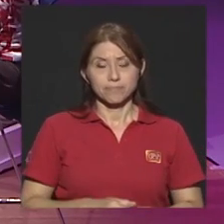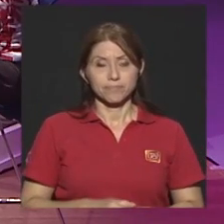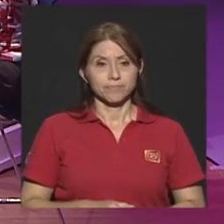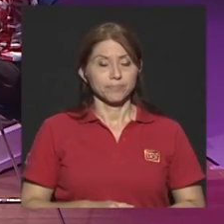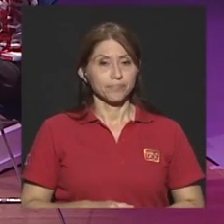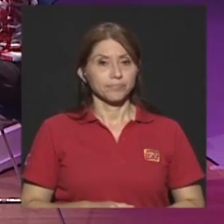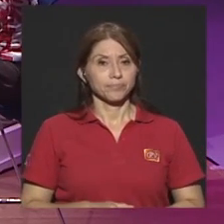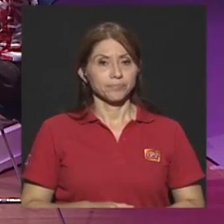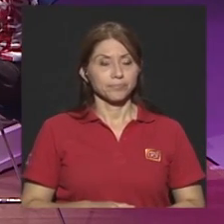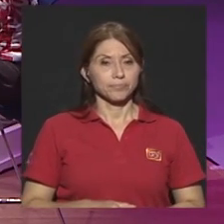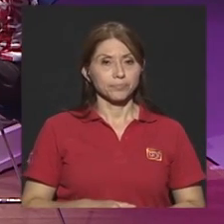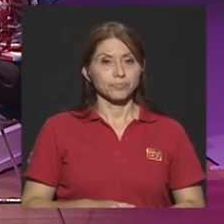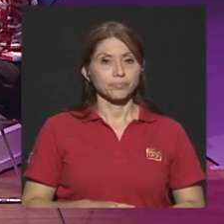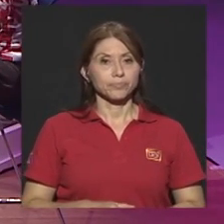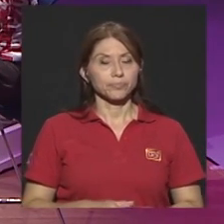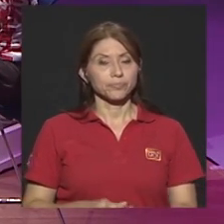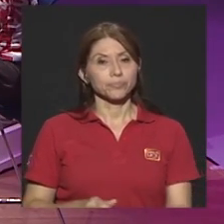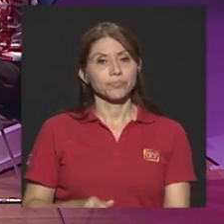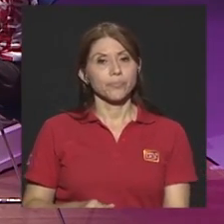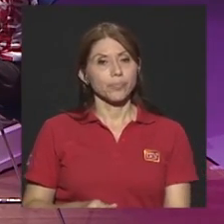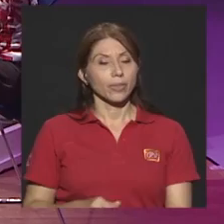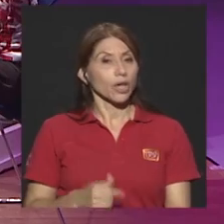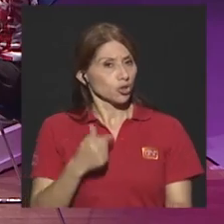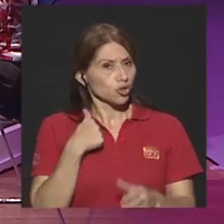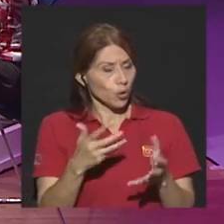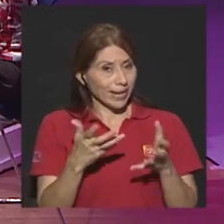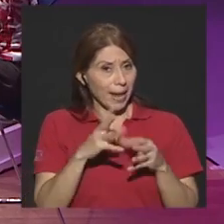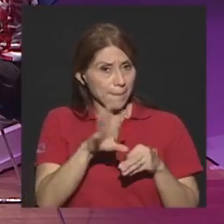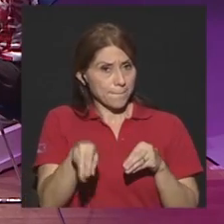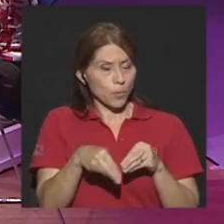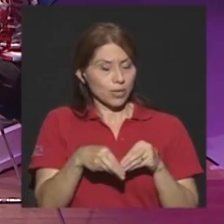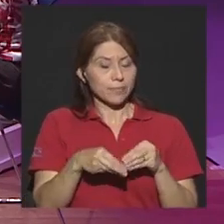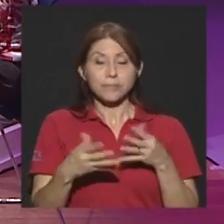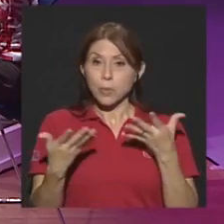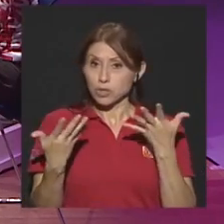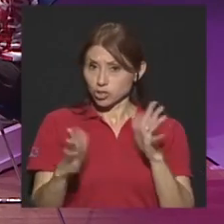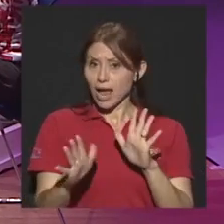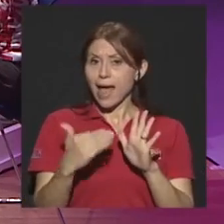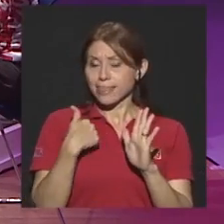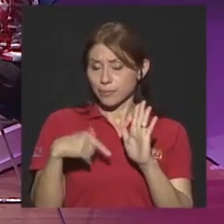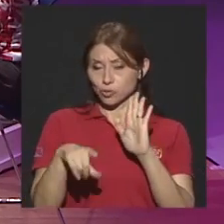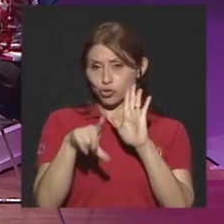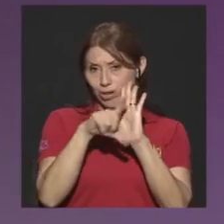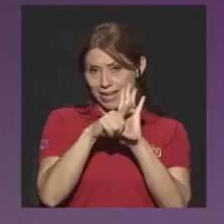¿sí? A ver, si bien hay legislación internacional,